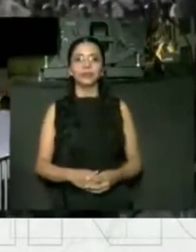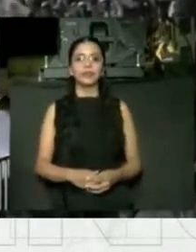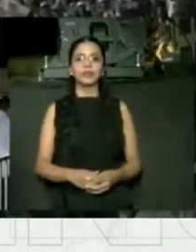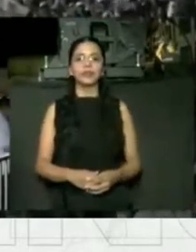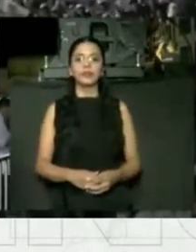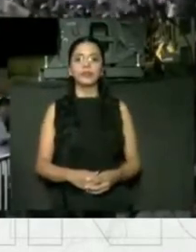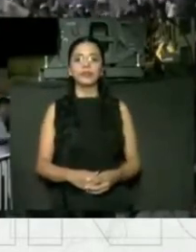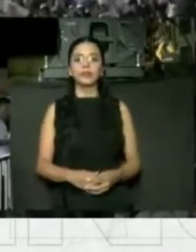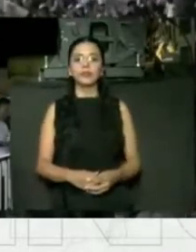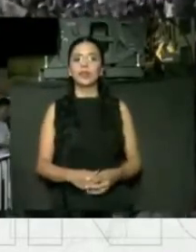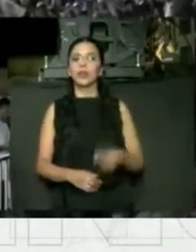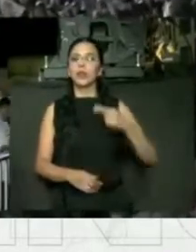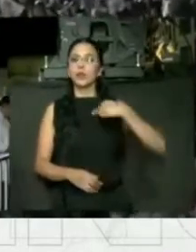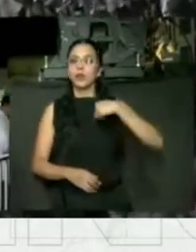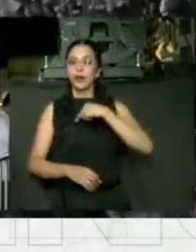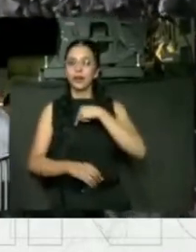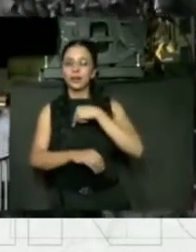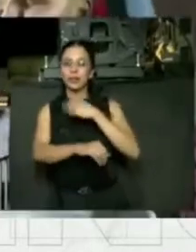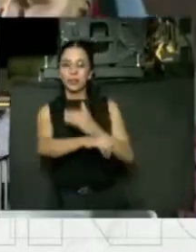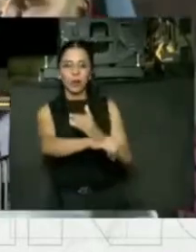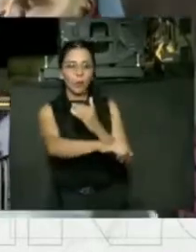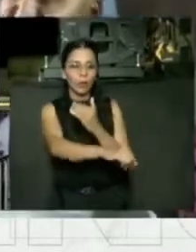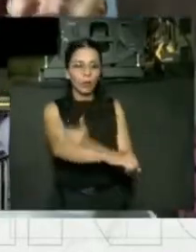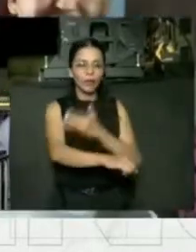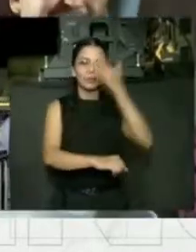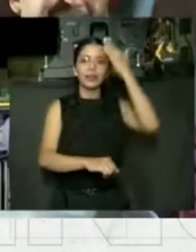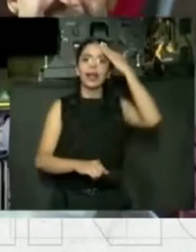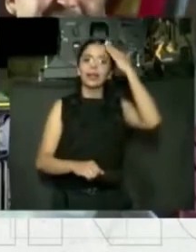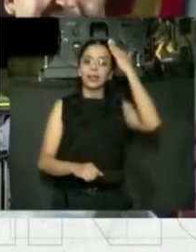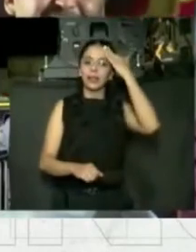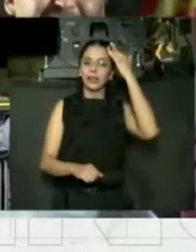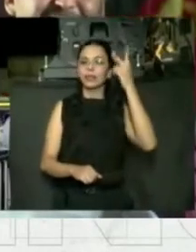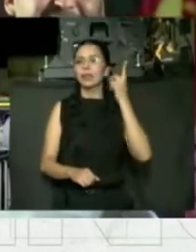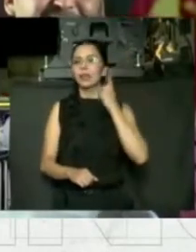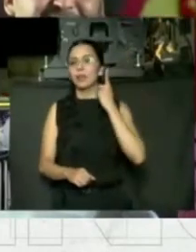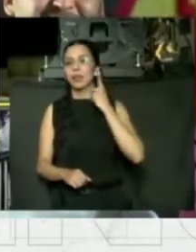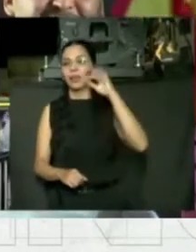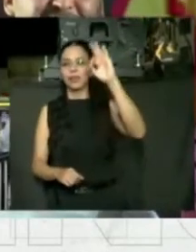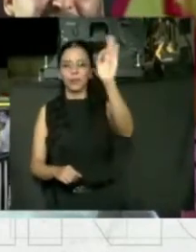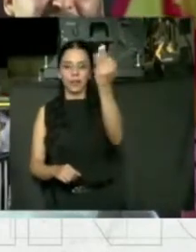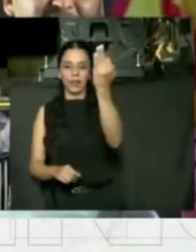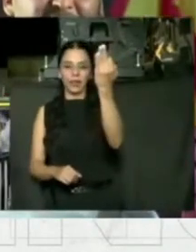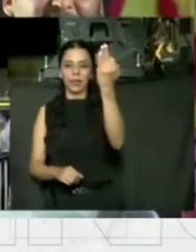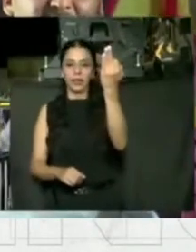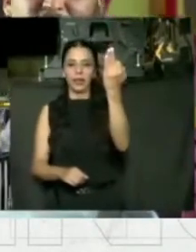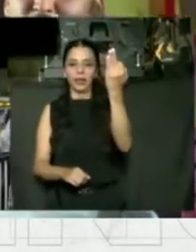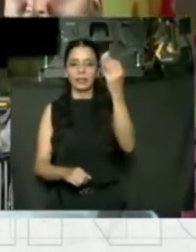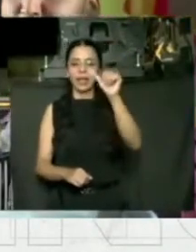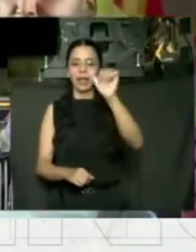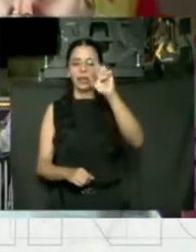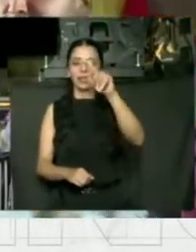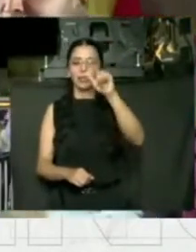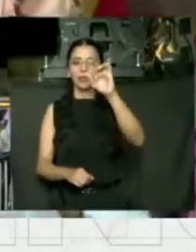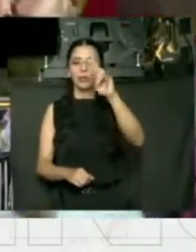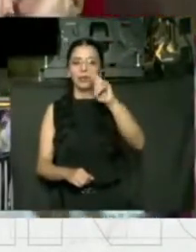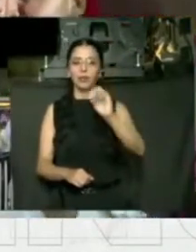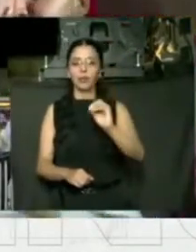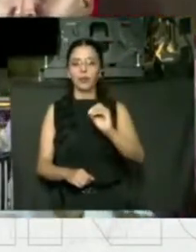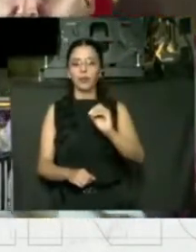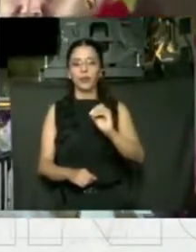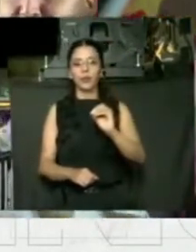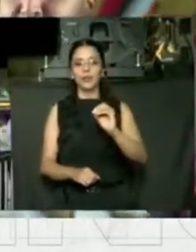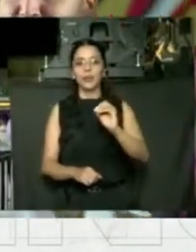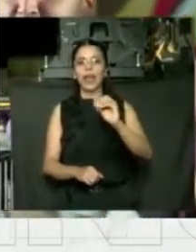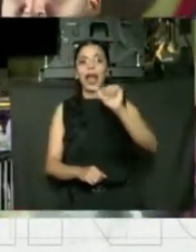Gutiérrez nuestros compañeros candidatos a diputados federales Arturo Ávila